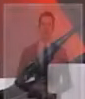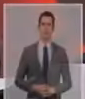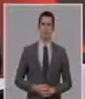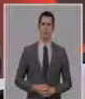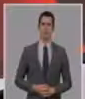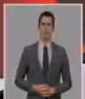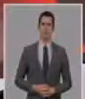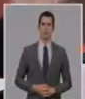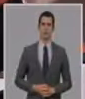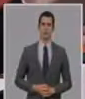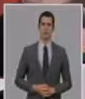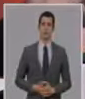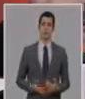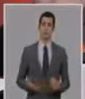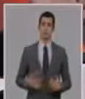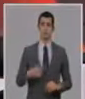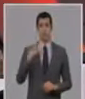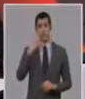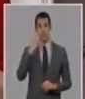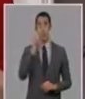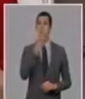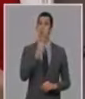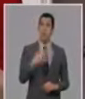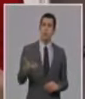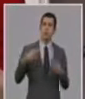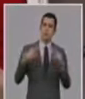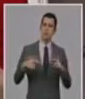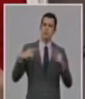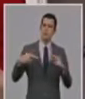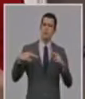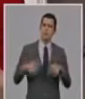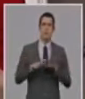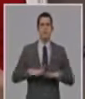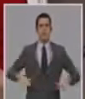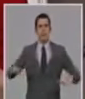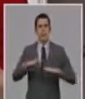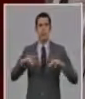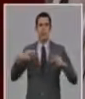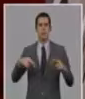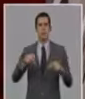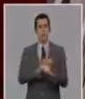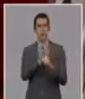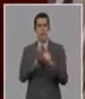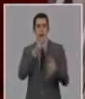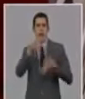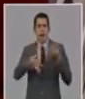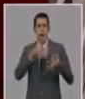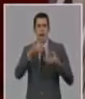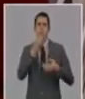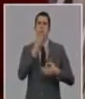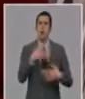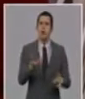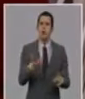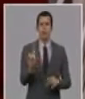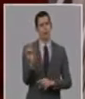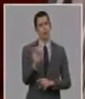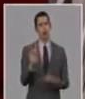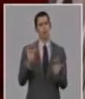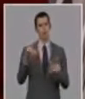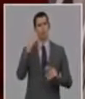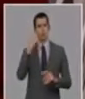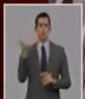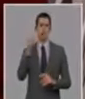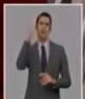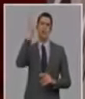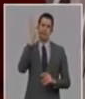Bueno, doctor Elvira, no han sido en vano tantas mesas redondas, tantos programas de la televisión, de la radio, los trabajos